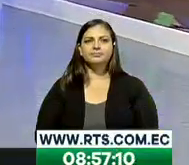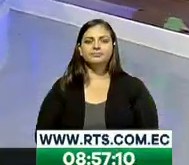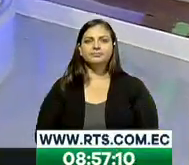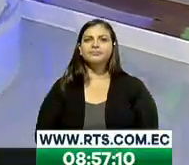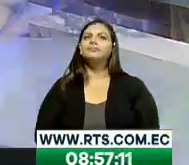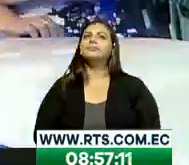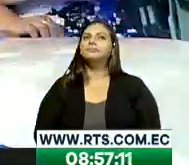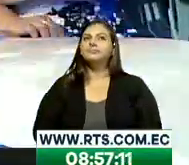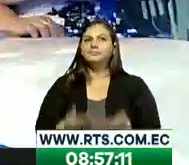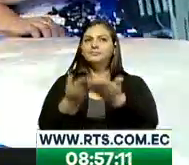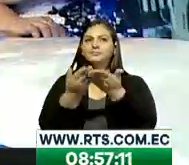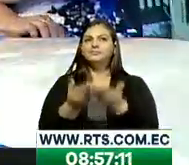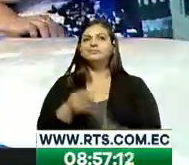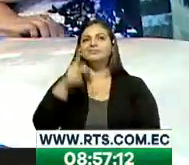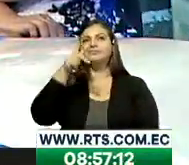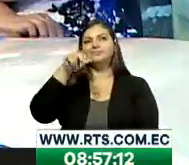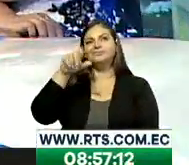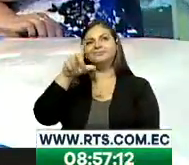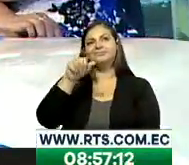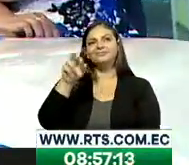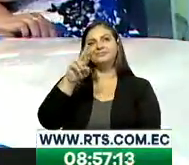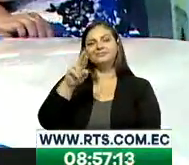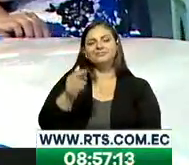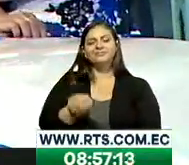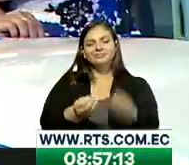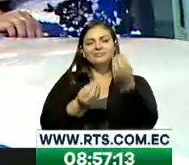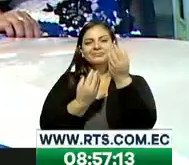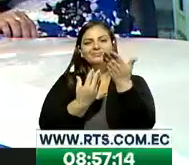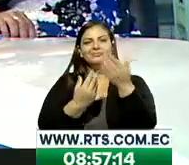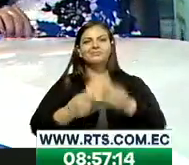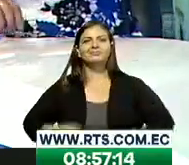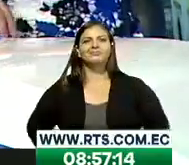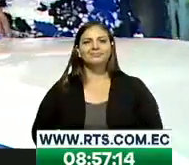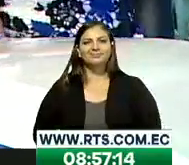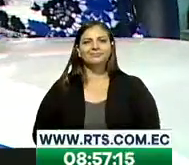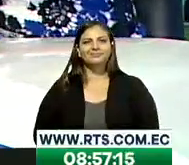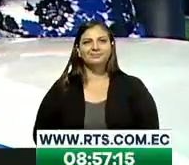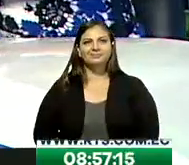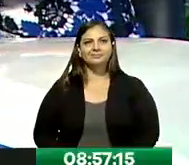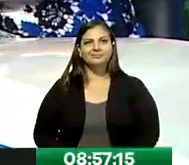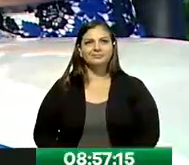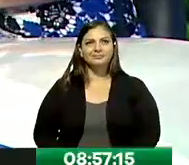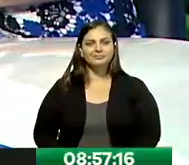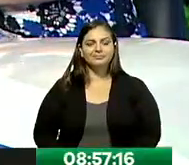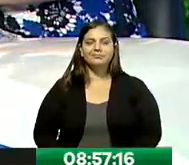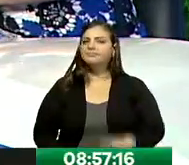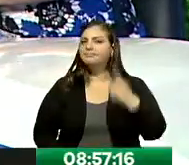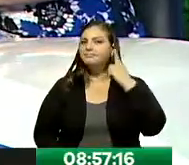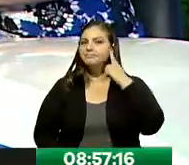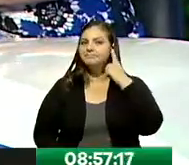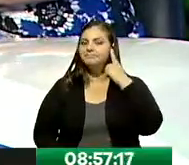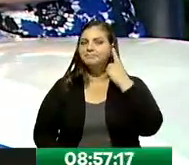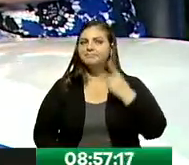Estamos nuevamente con Pilar Vera, quien tiene importantes novedades. Pili, adelante con tu informe, te escuchamos.